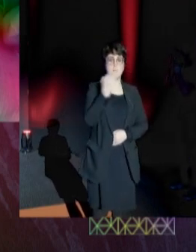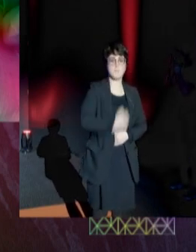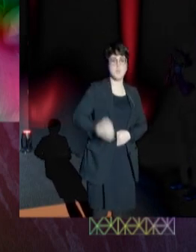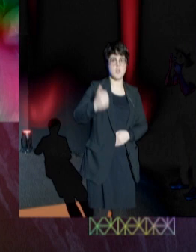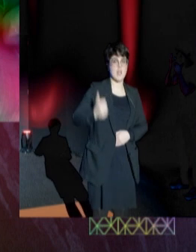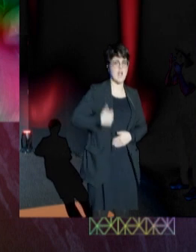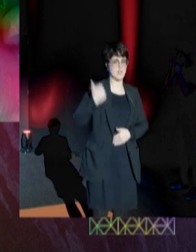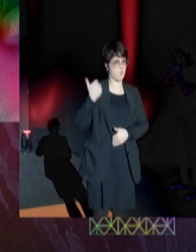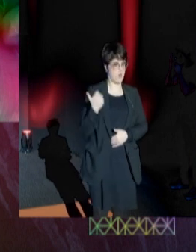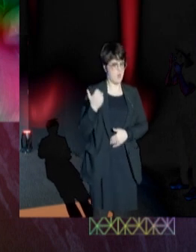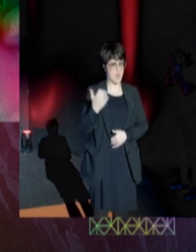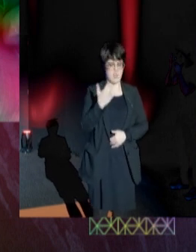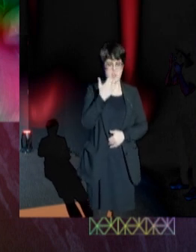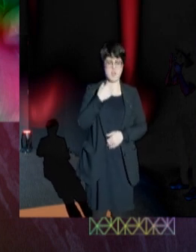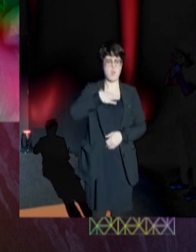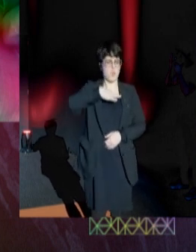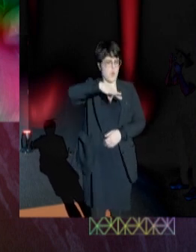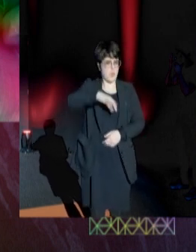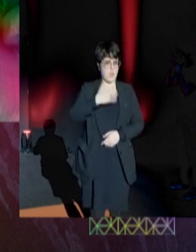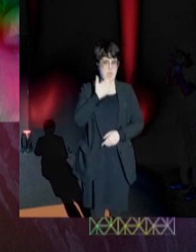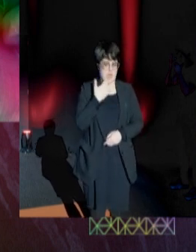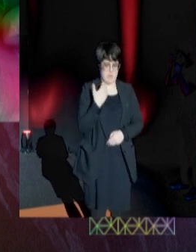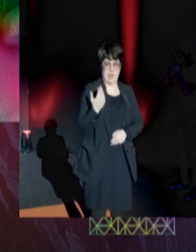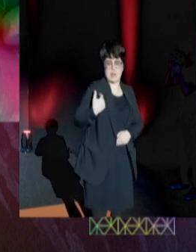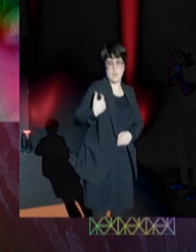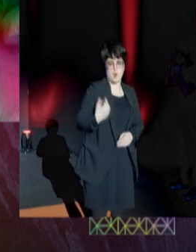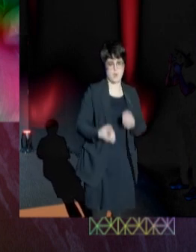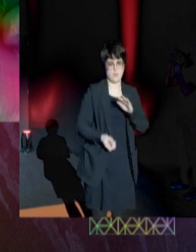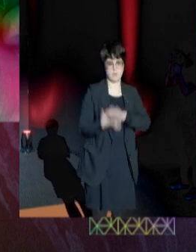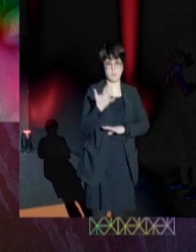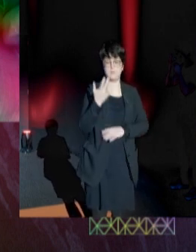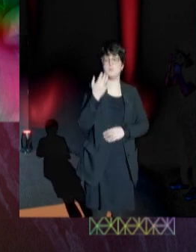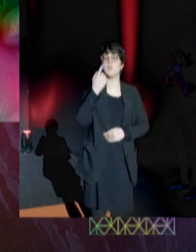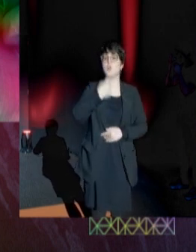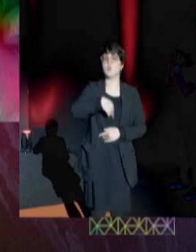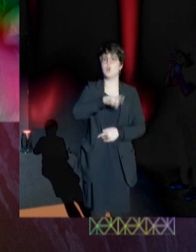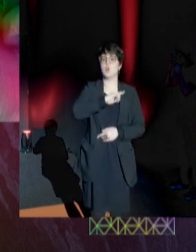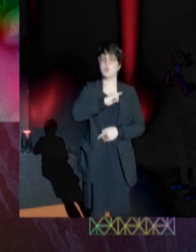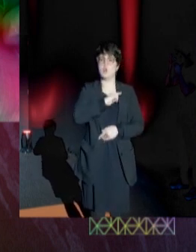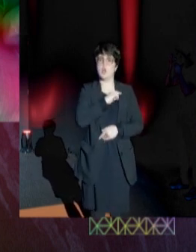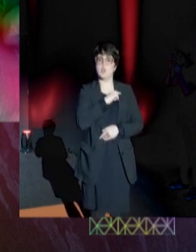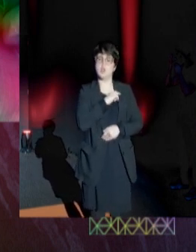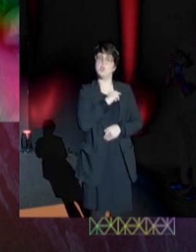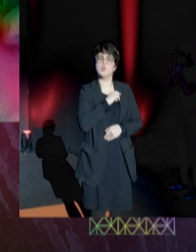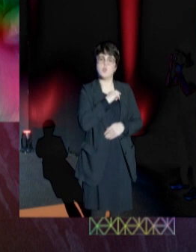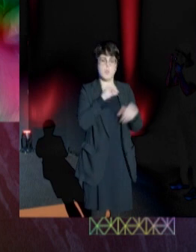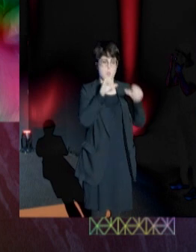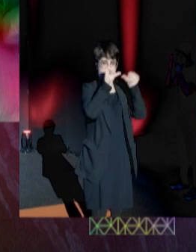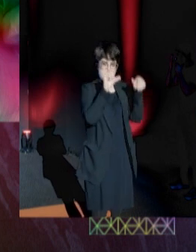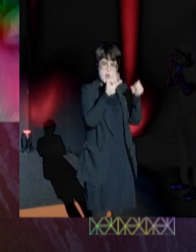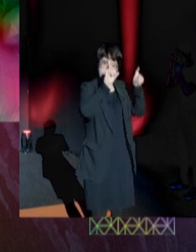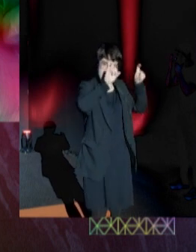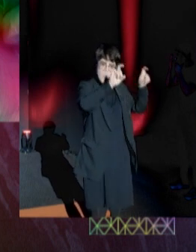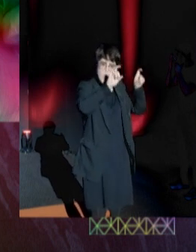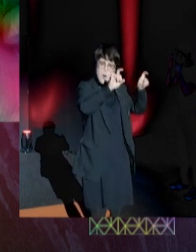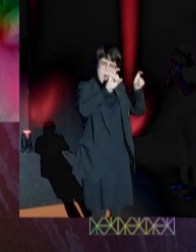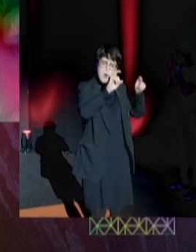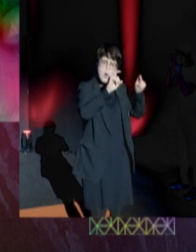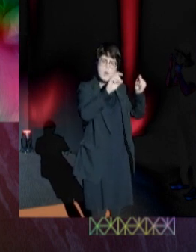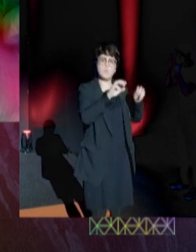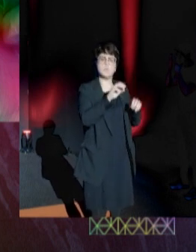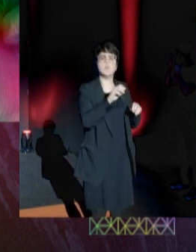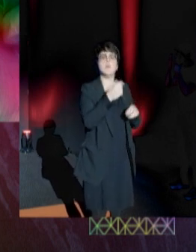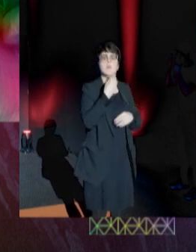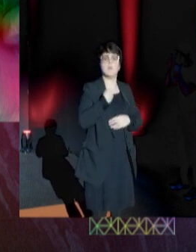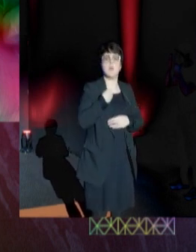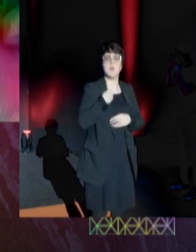y este es un ejemplo que también hemos hecho recientemente eh Hemos llegado a entrenar un modelo generando un subconjunto de la